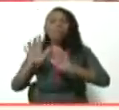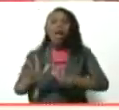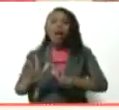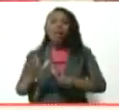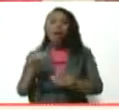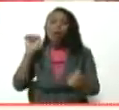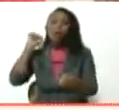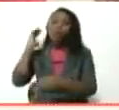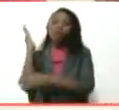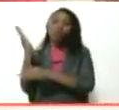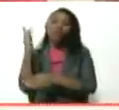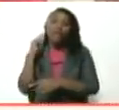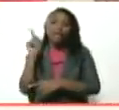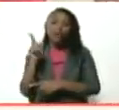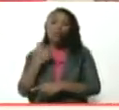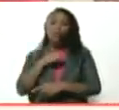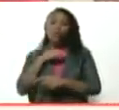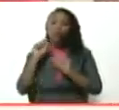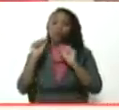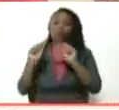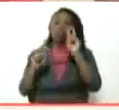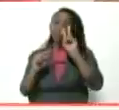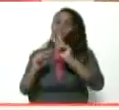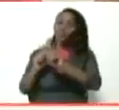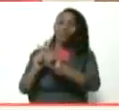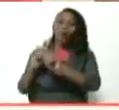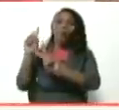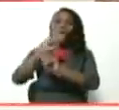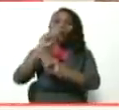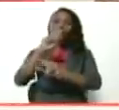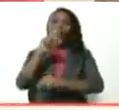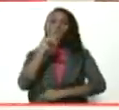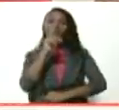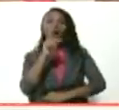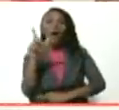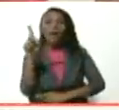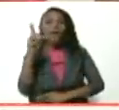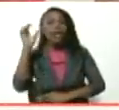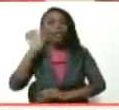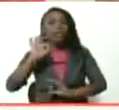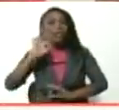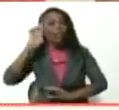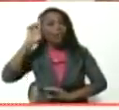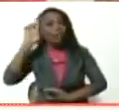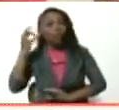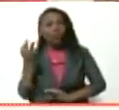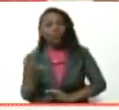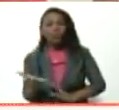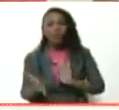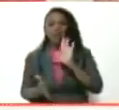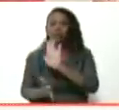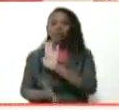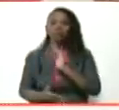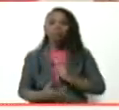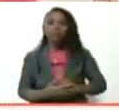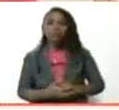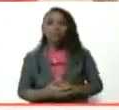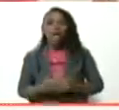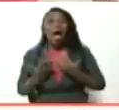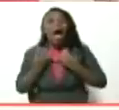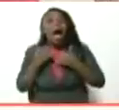aprehensiones, aprehensiones que desde nuestro punto de vista no tienen ninguna razón de ser. Si